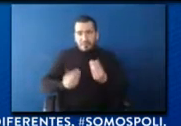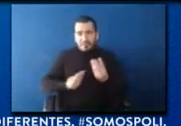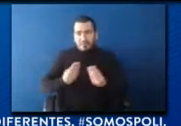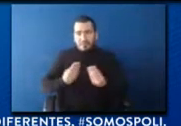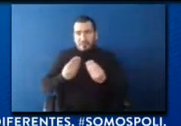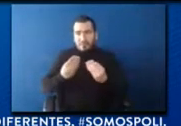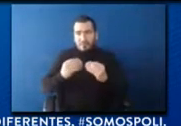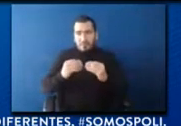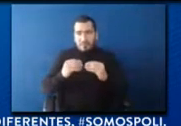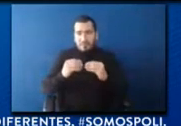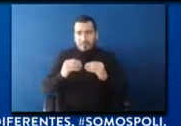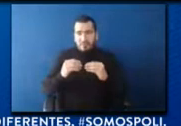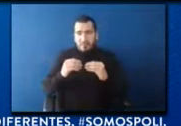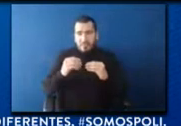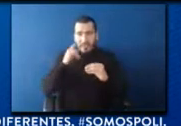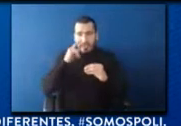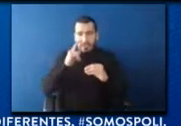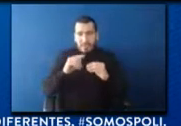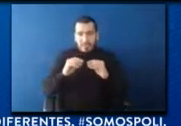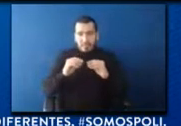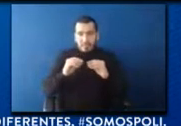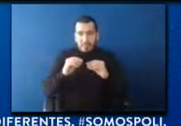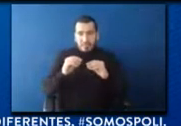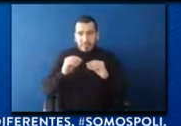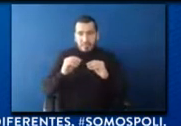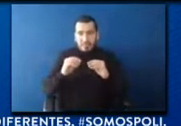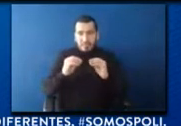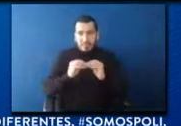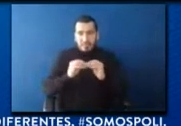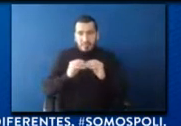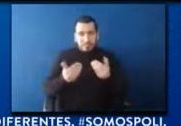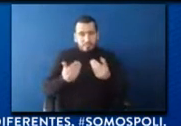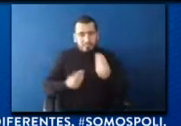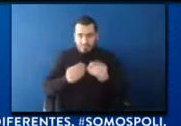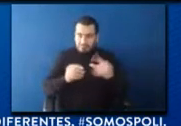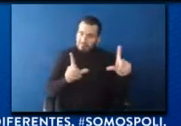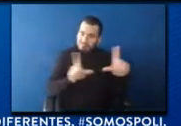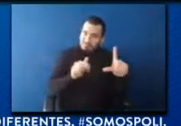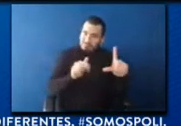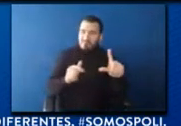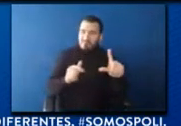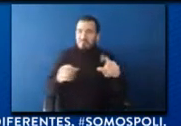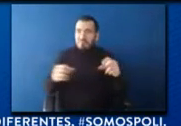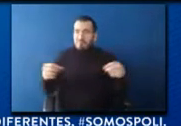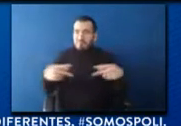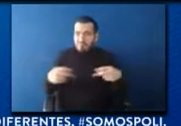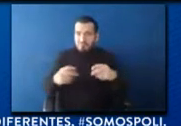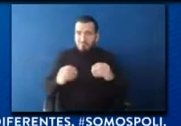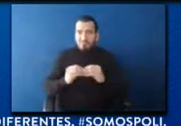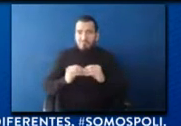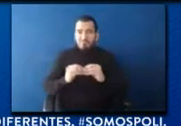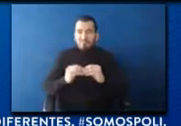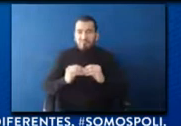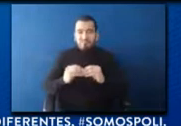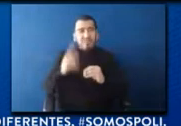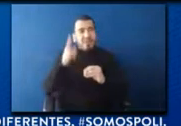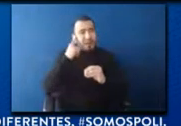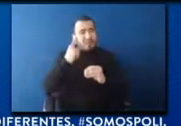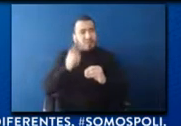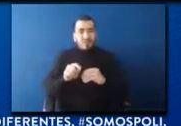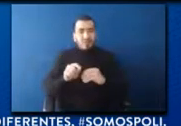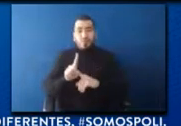más. Cuando se me viene a la mente servicio de televisión o de entretenimiento streaming, se me vienen a la mente 3 o 4